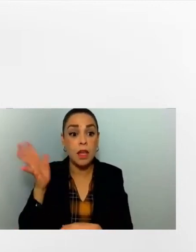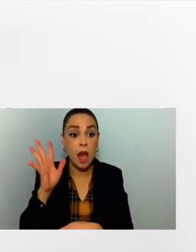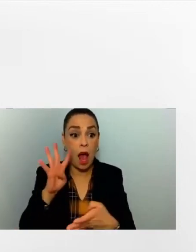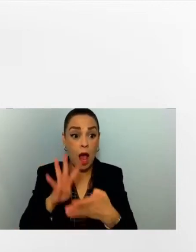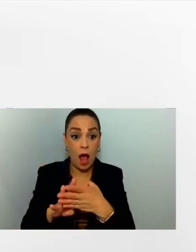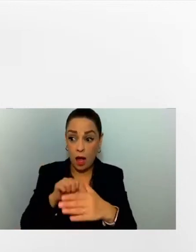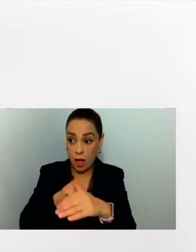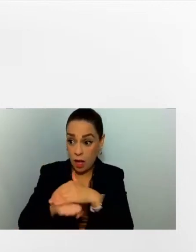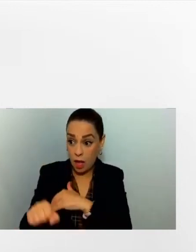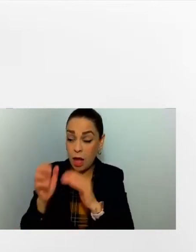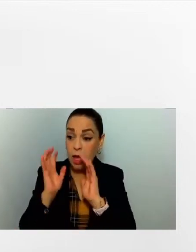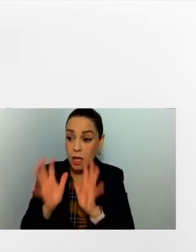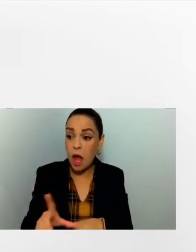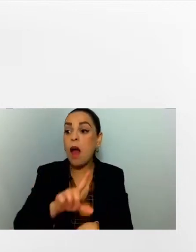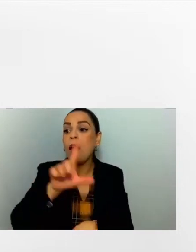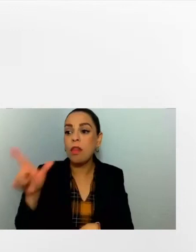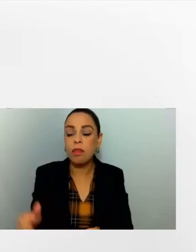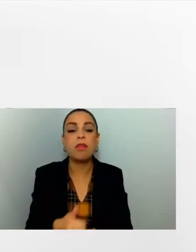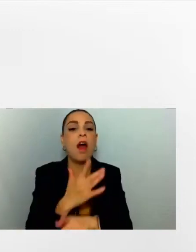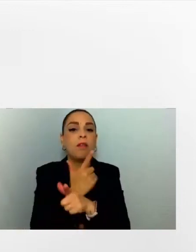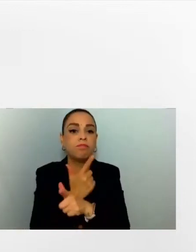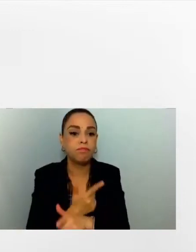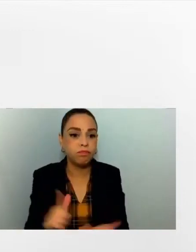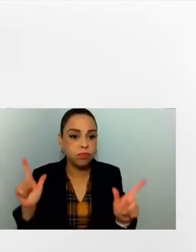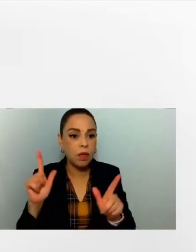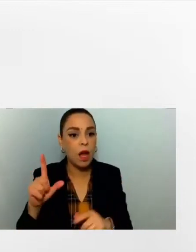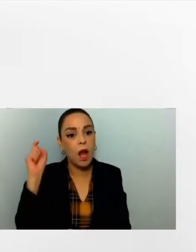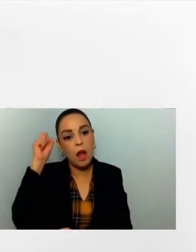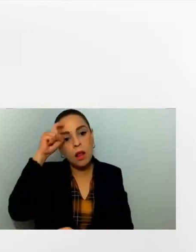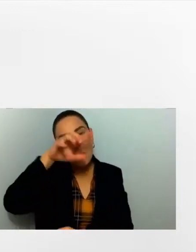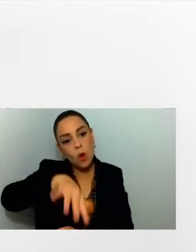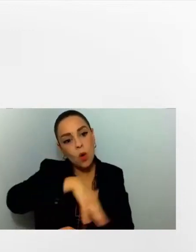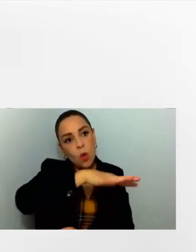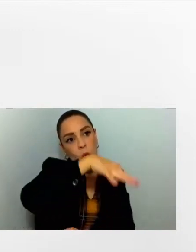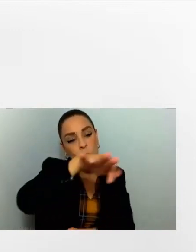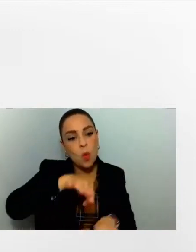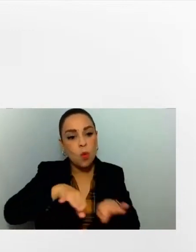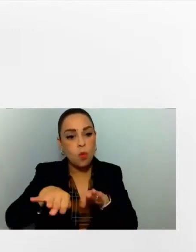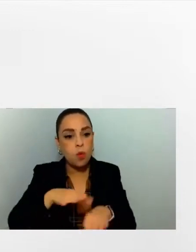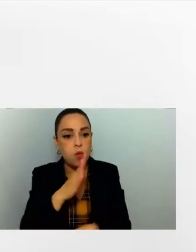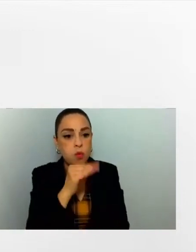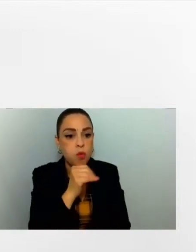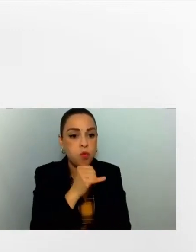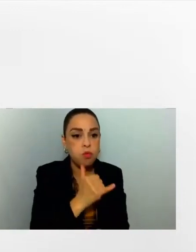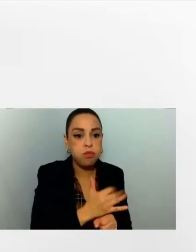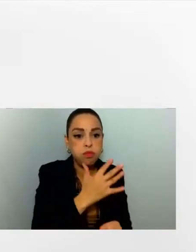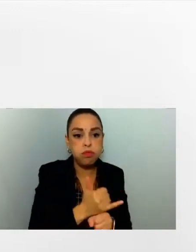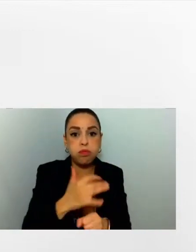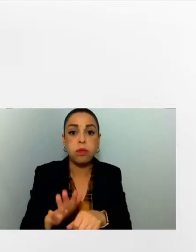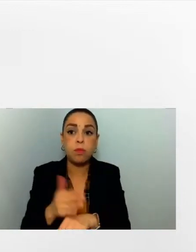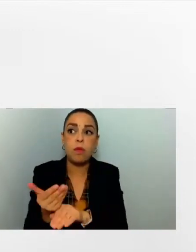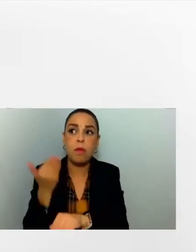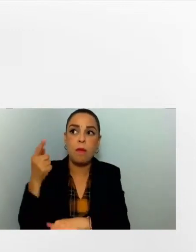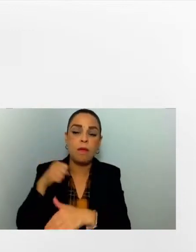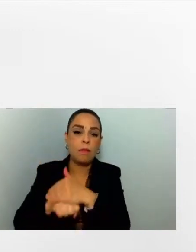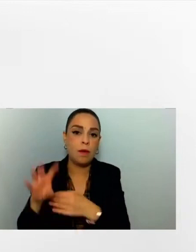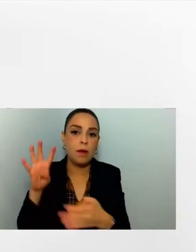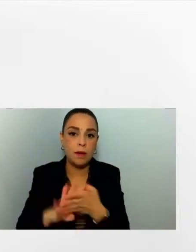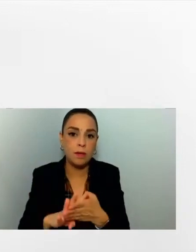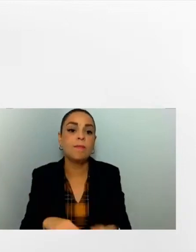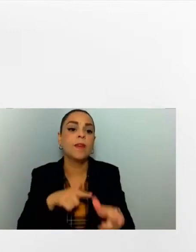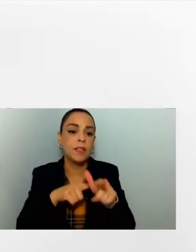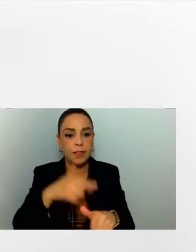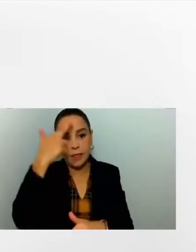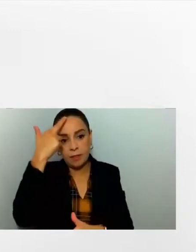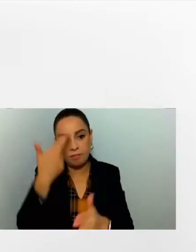no puede encontrar un trabajo, y por lo tanto tampoco puede volver a cumplir con los alimentos. Ahí ya